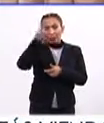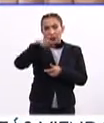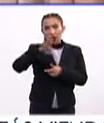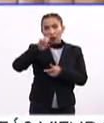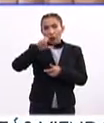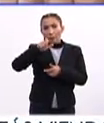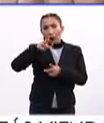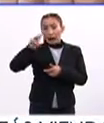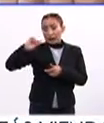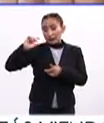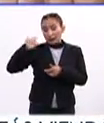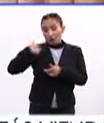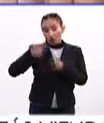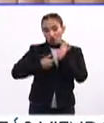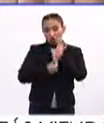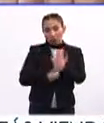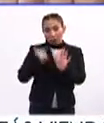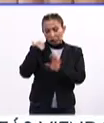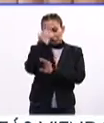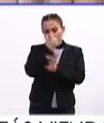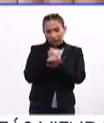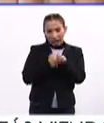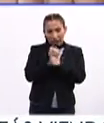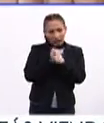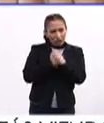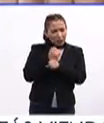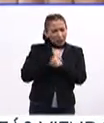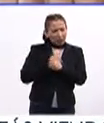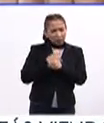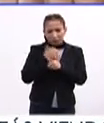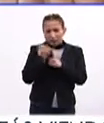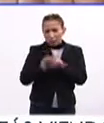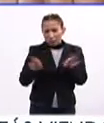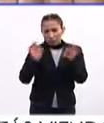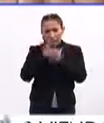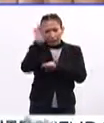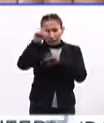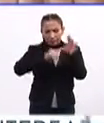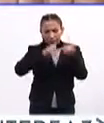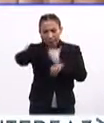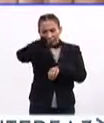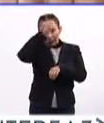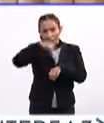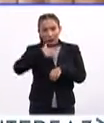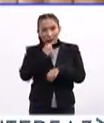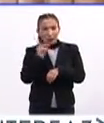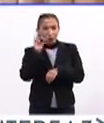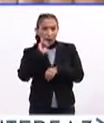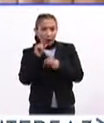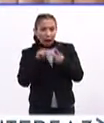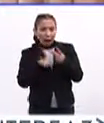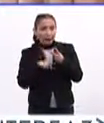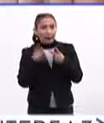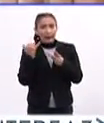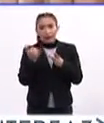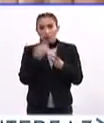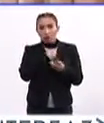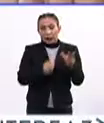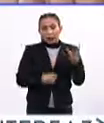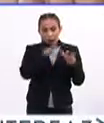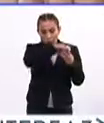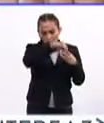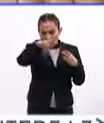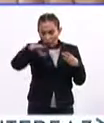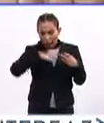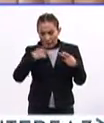www.gov.mx/Comar. Ellos acaban de sacar unas estadísticas muy interesantes de desglose sobre edad, género y municipios donde